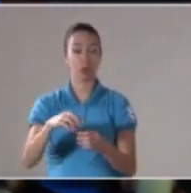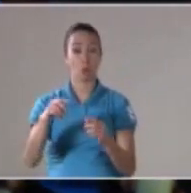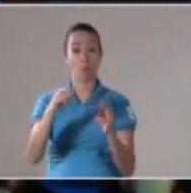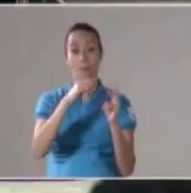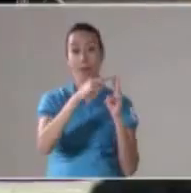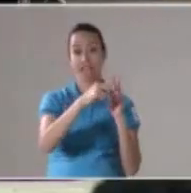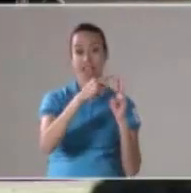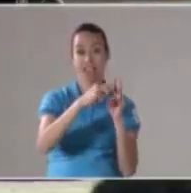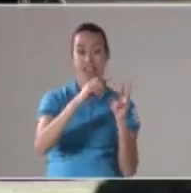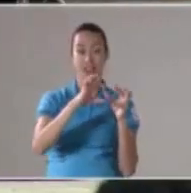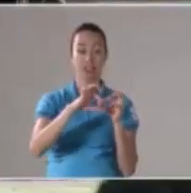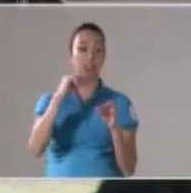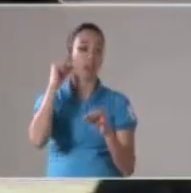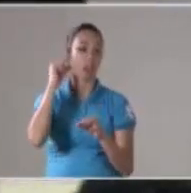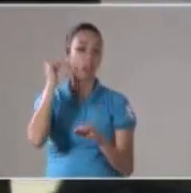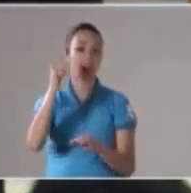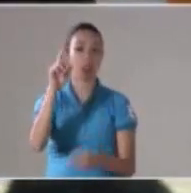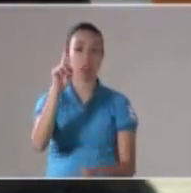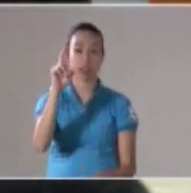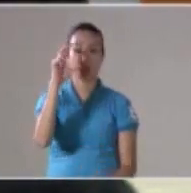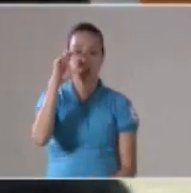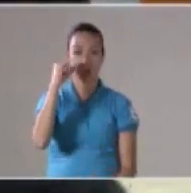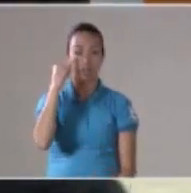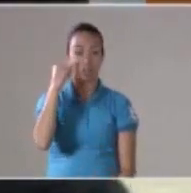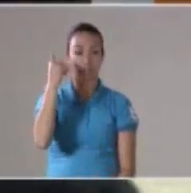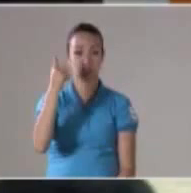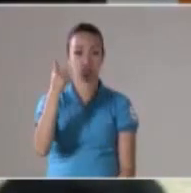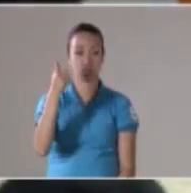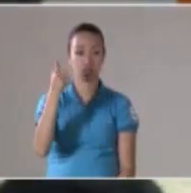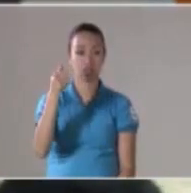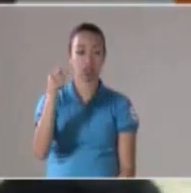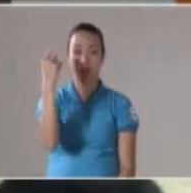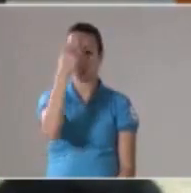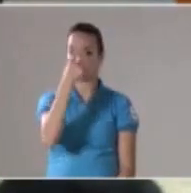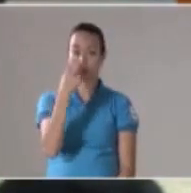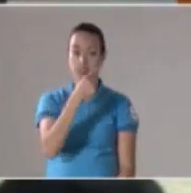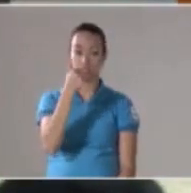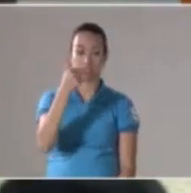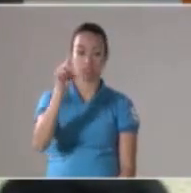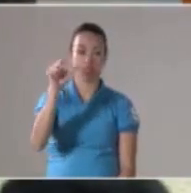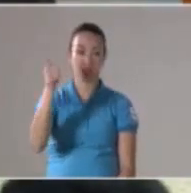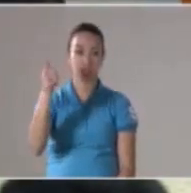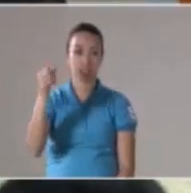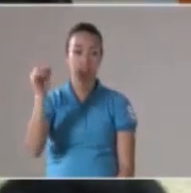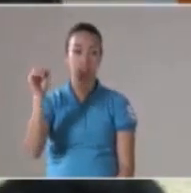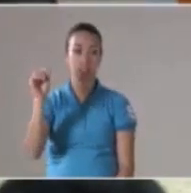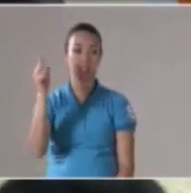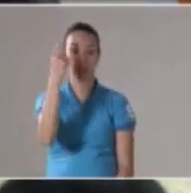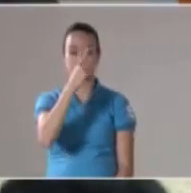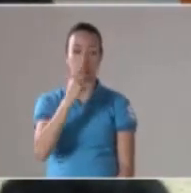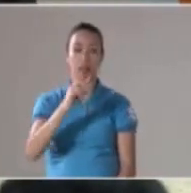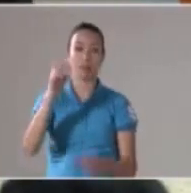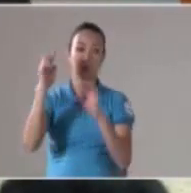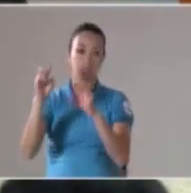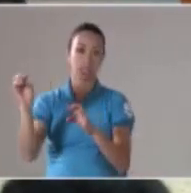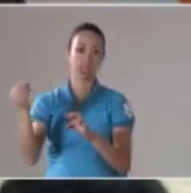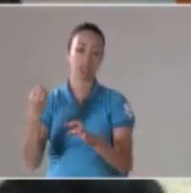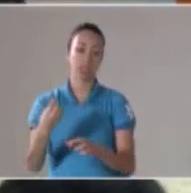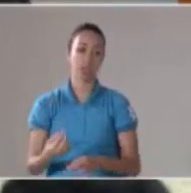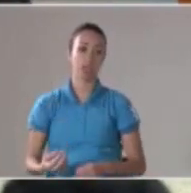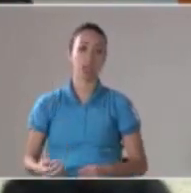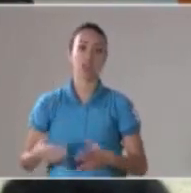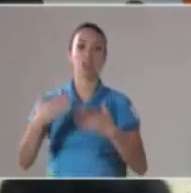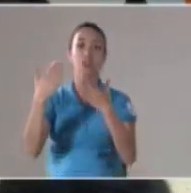Salas? El hombre que dio el voto para que Israel, y que arriesgó su vida y